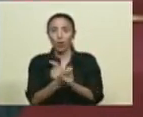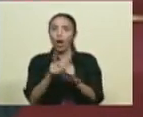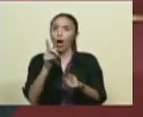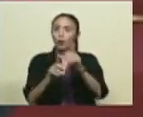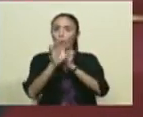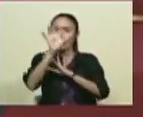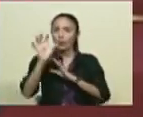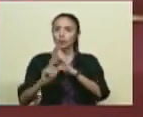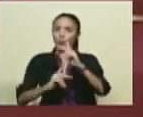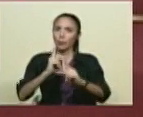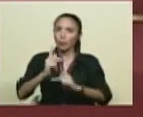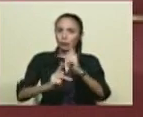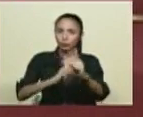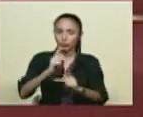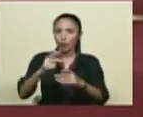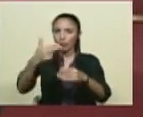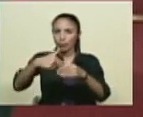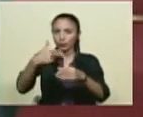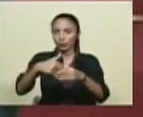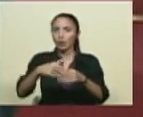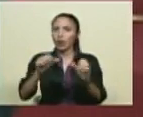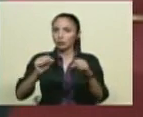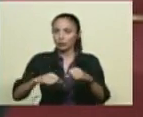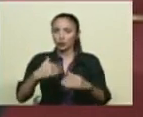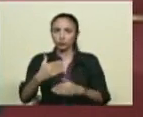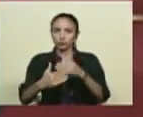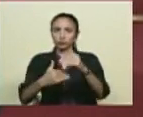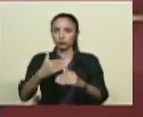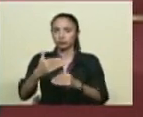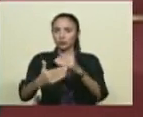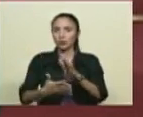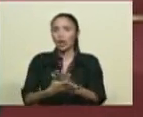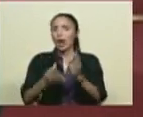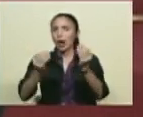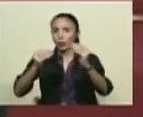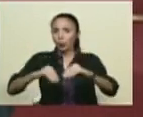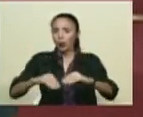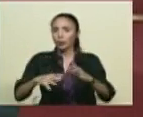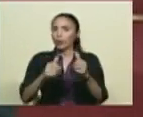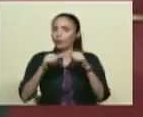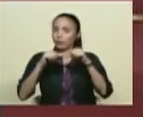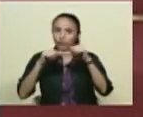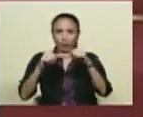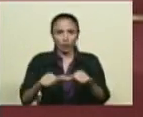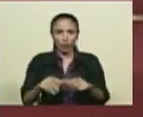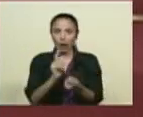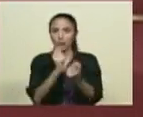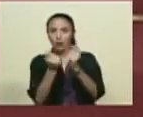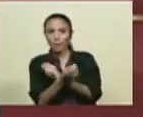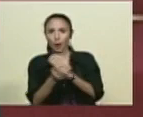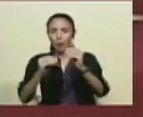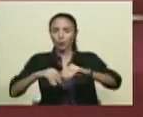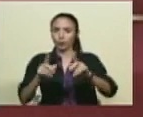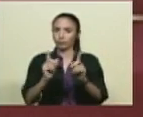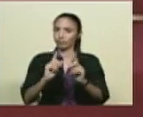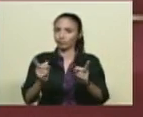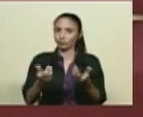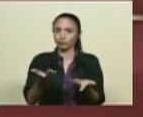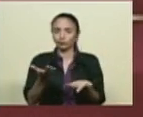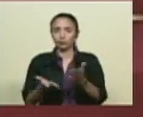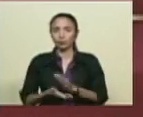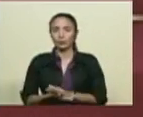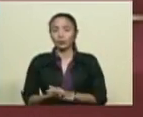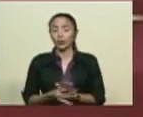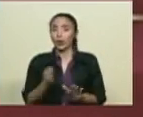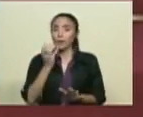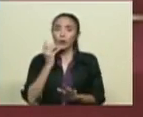productores y también para los países consumidores. Así que ese acuerdo se va a mantener. Sobre el tema de del petro,